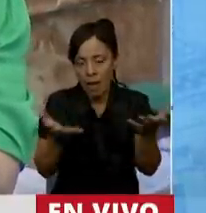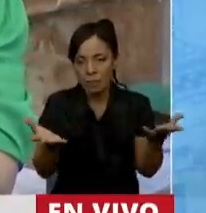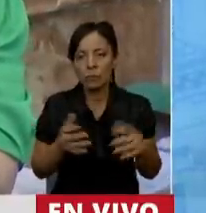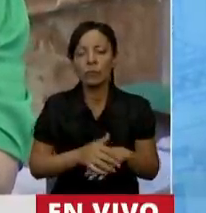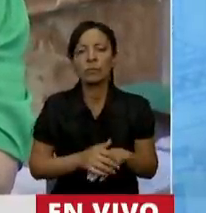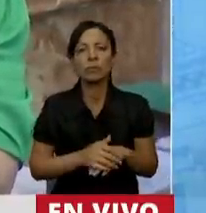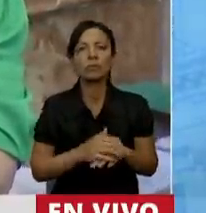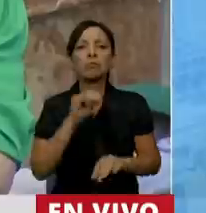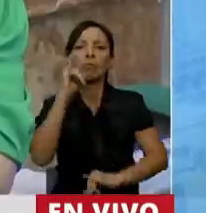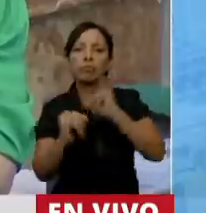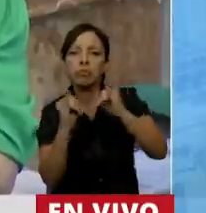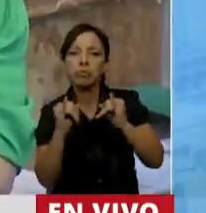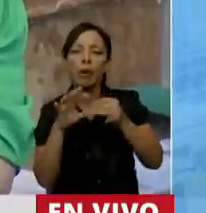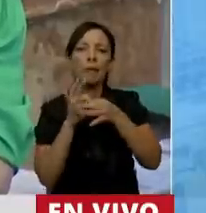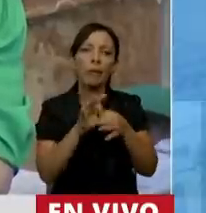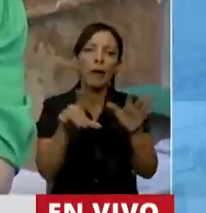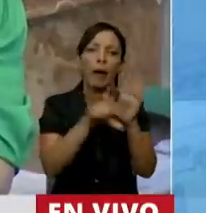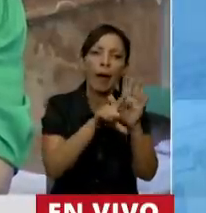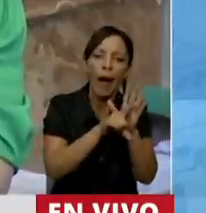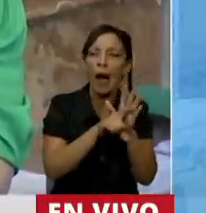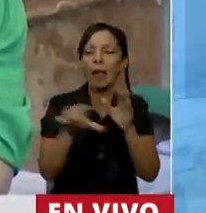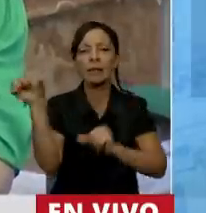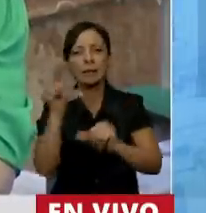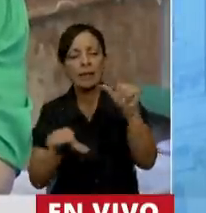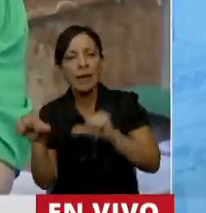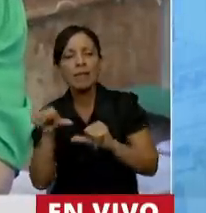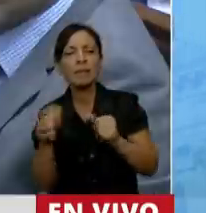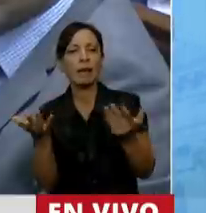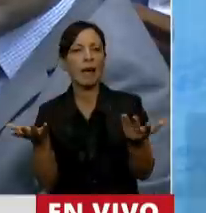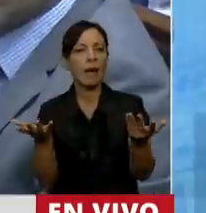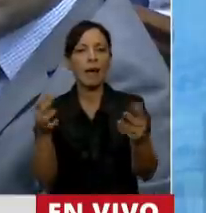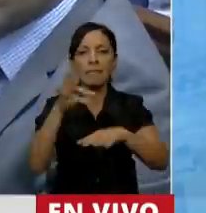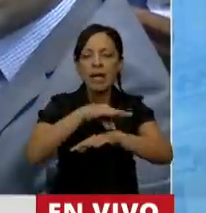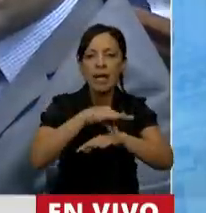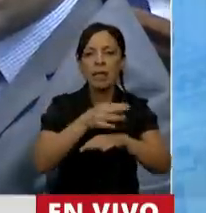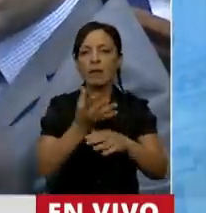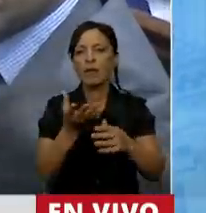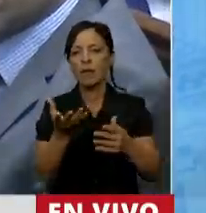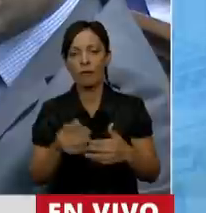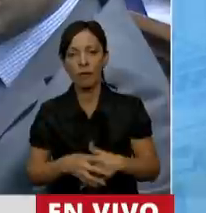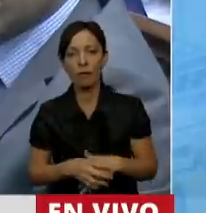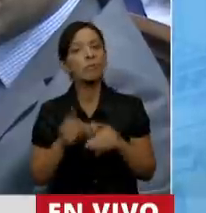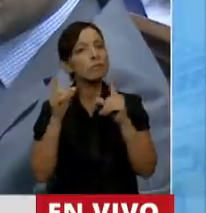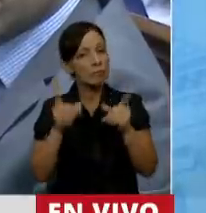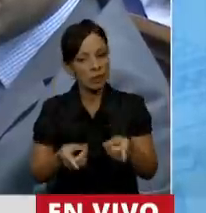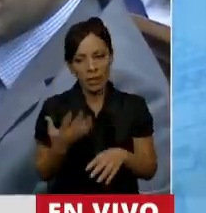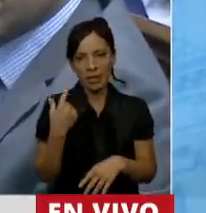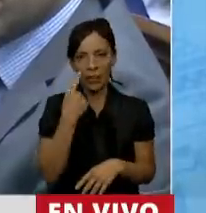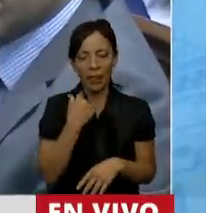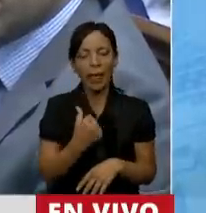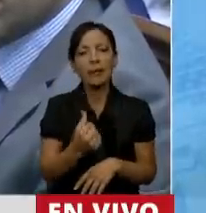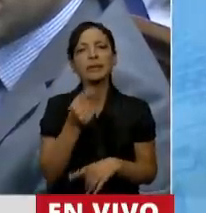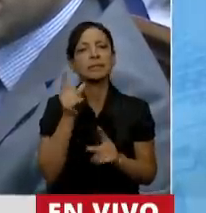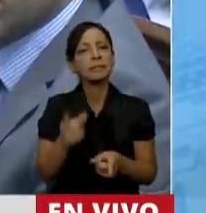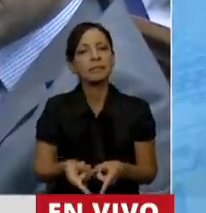han hecho argumentos desde lo jurídico, lo científico, desde lo médico. Incluso hace unos días